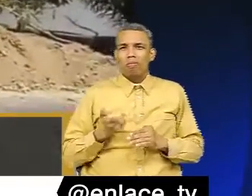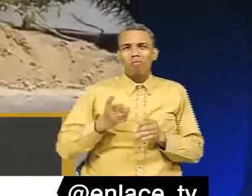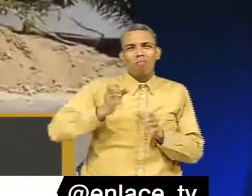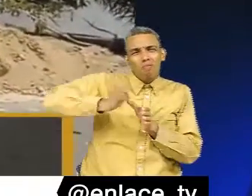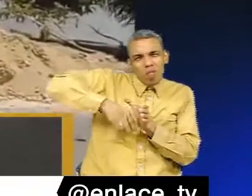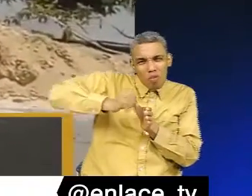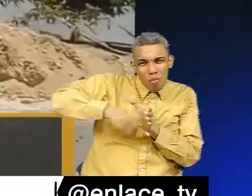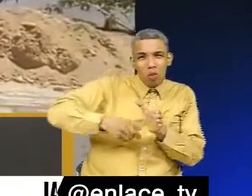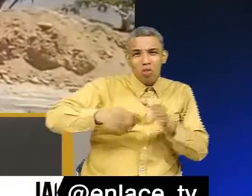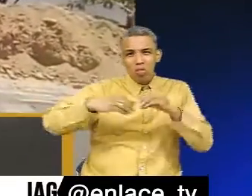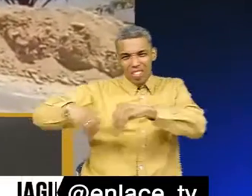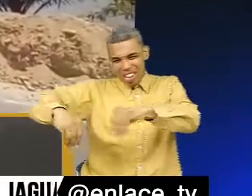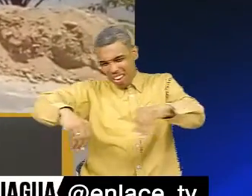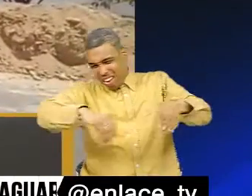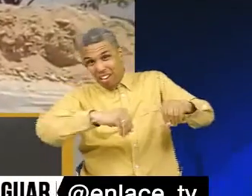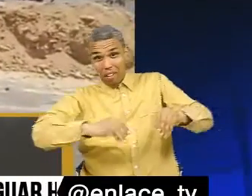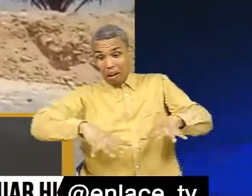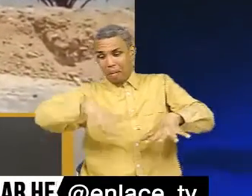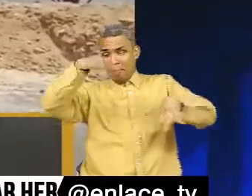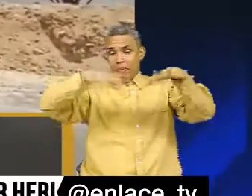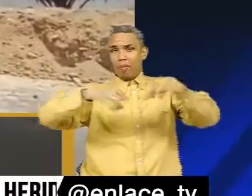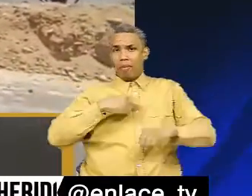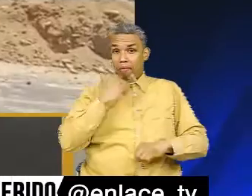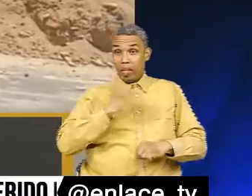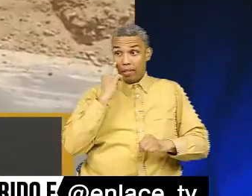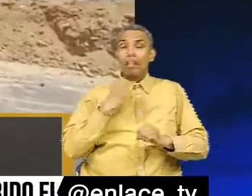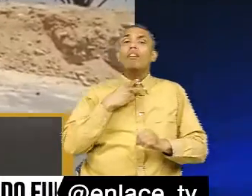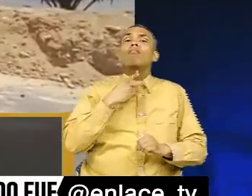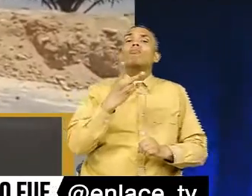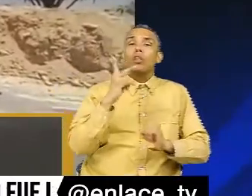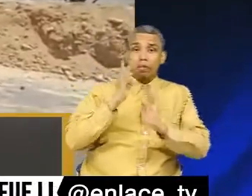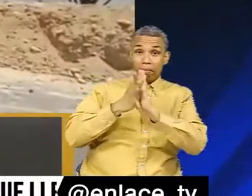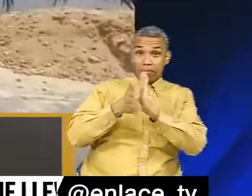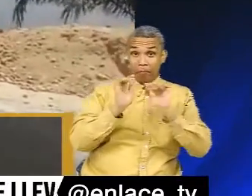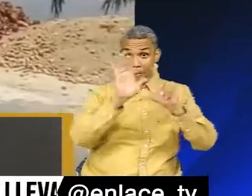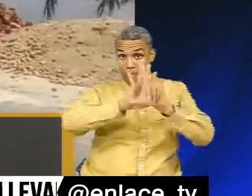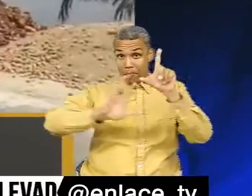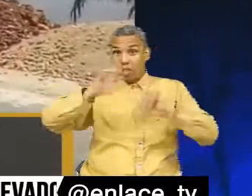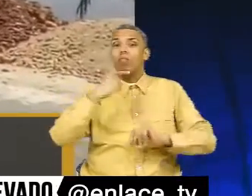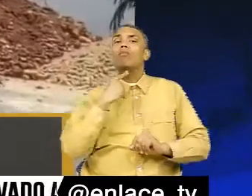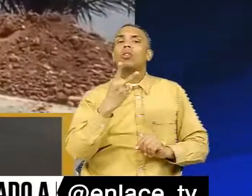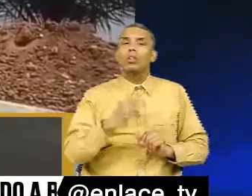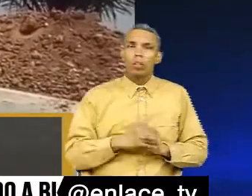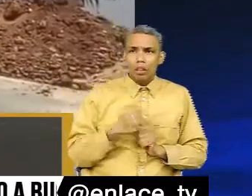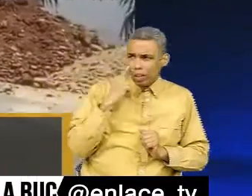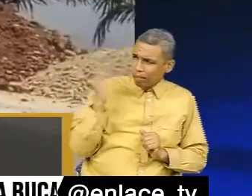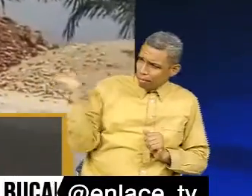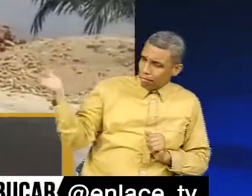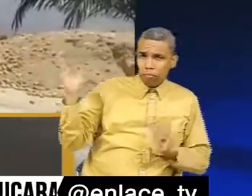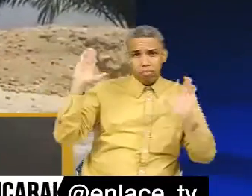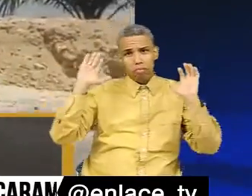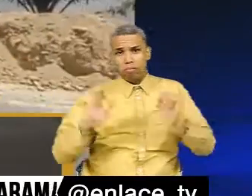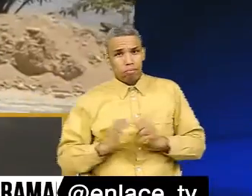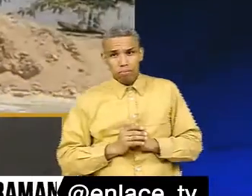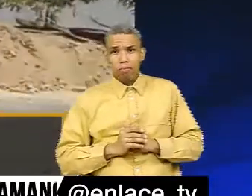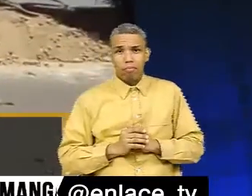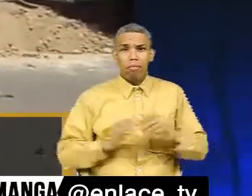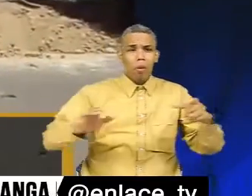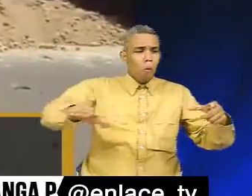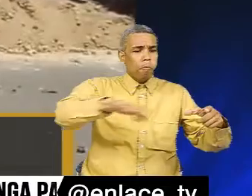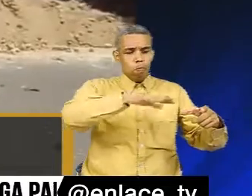de la alcaldía revisar el tema de los asentamientos humanos en el cuerpo hídrico